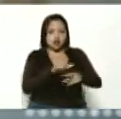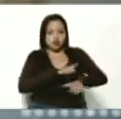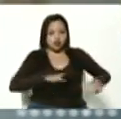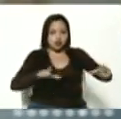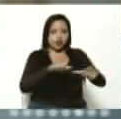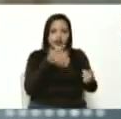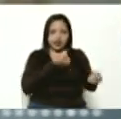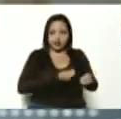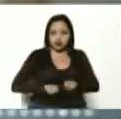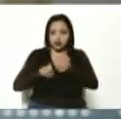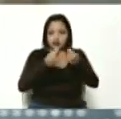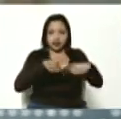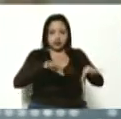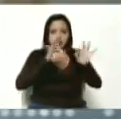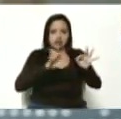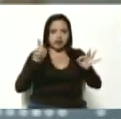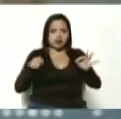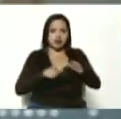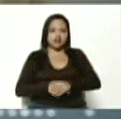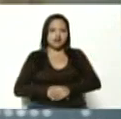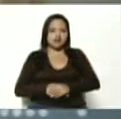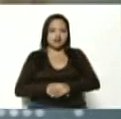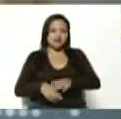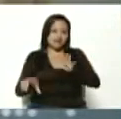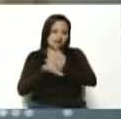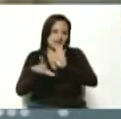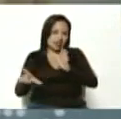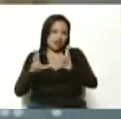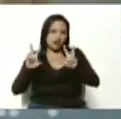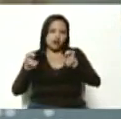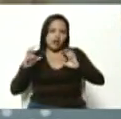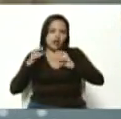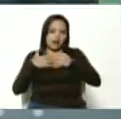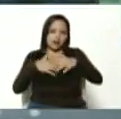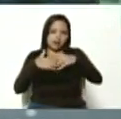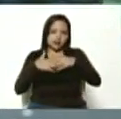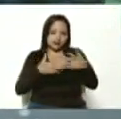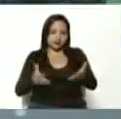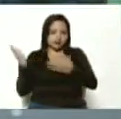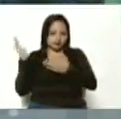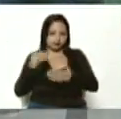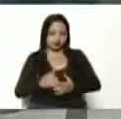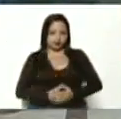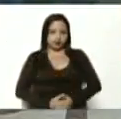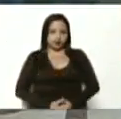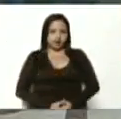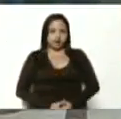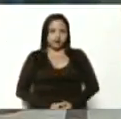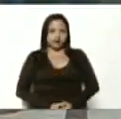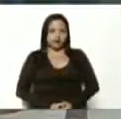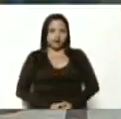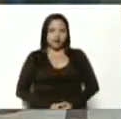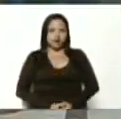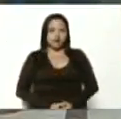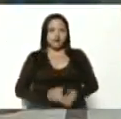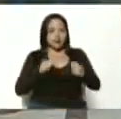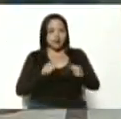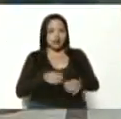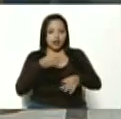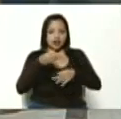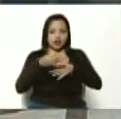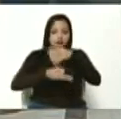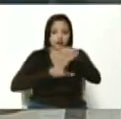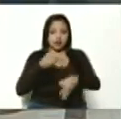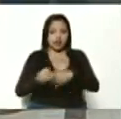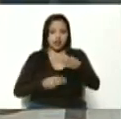y la ley de nuevos emprendimientos. Diputado Vilma. Ahora escucharemos al diputado Vilma